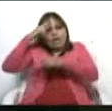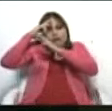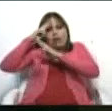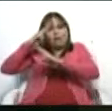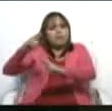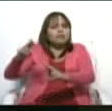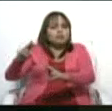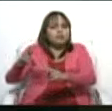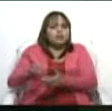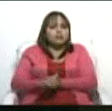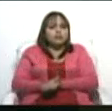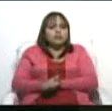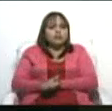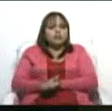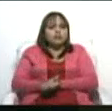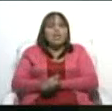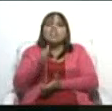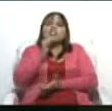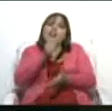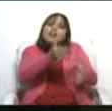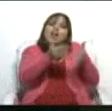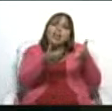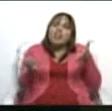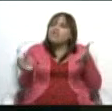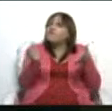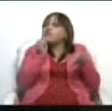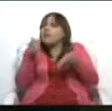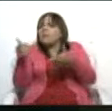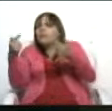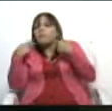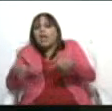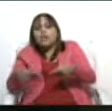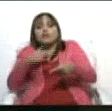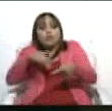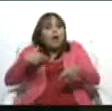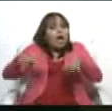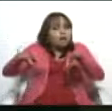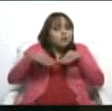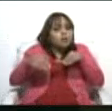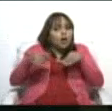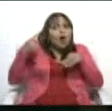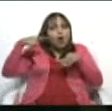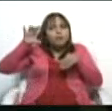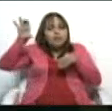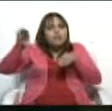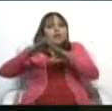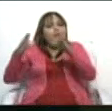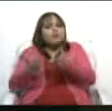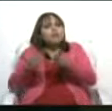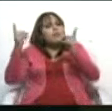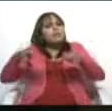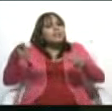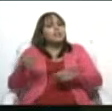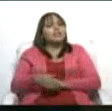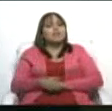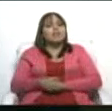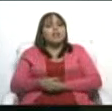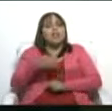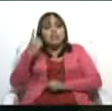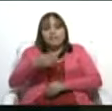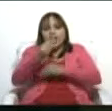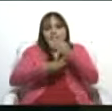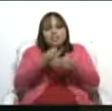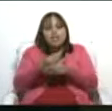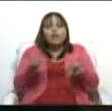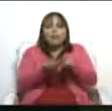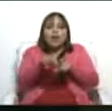de resultados electorales y de condiciones electorales en otros países del mundo, también sea así con